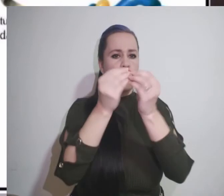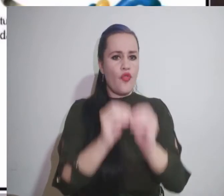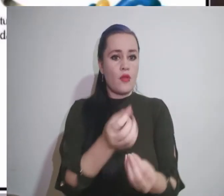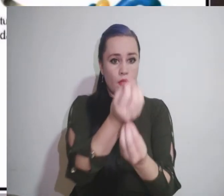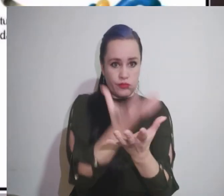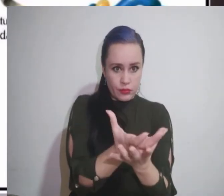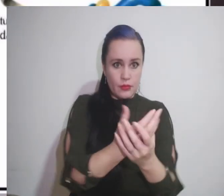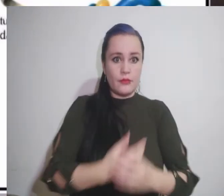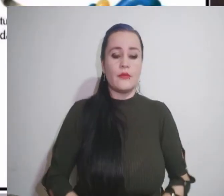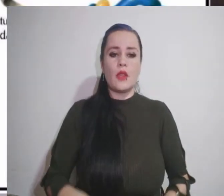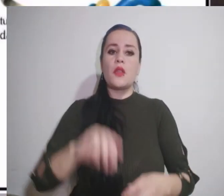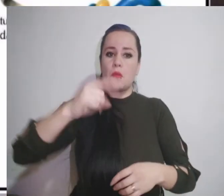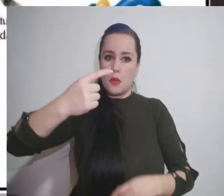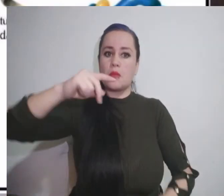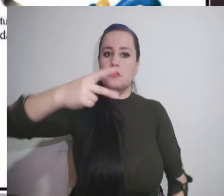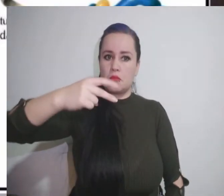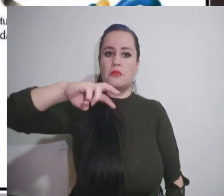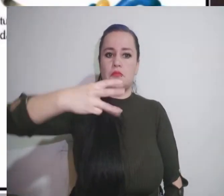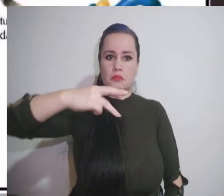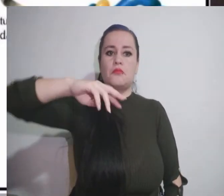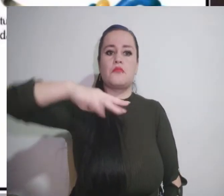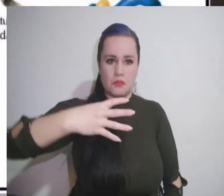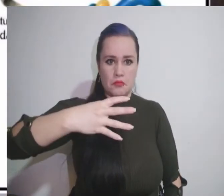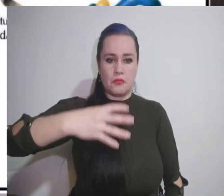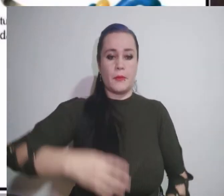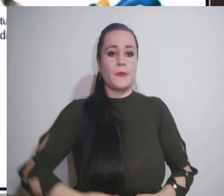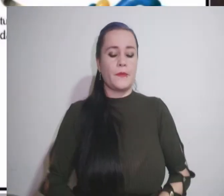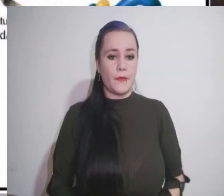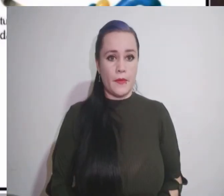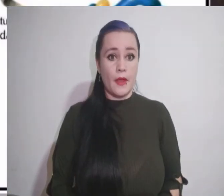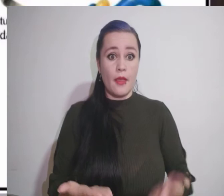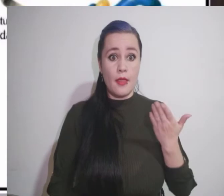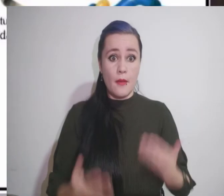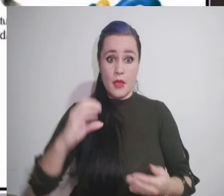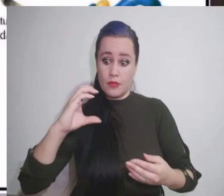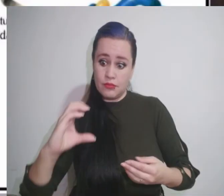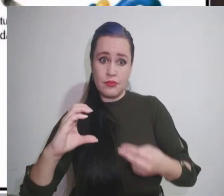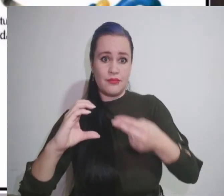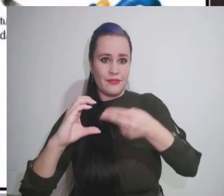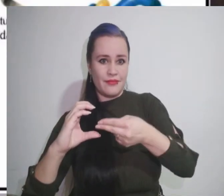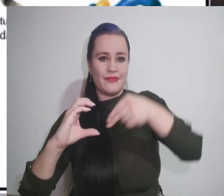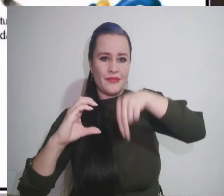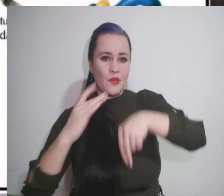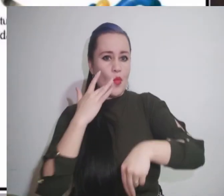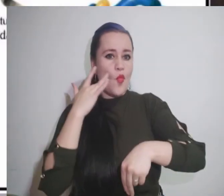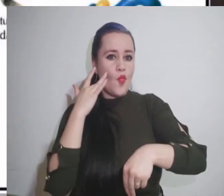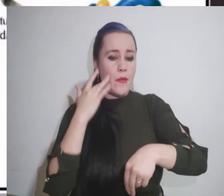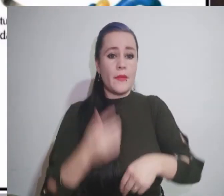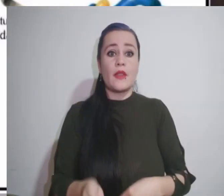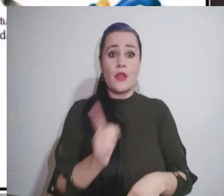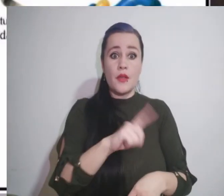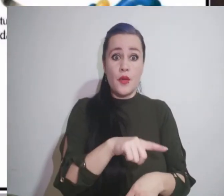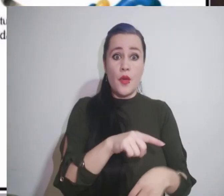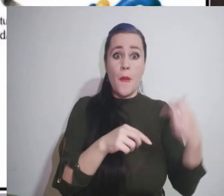Tenemos proteínas primarias, secundarias, terciarias y cuaternarias. Conforme los aminoácidos se van uniendo,